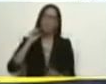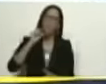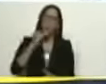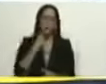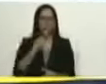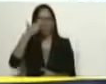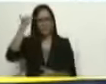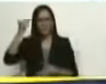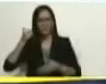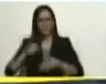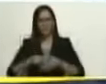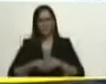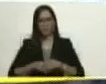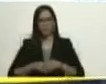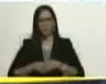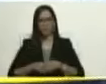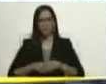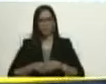Haití.